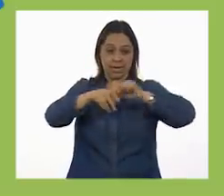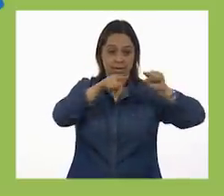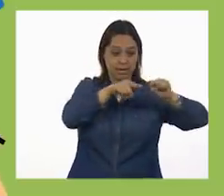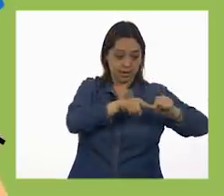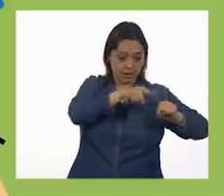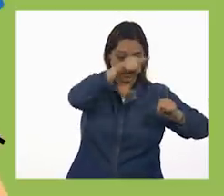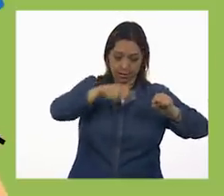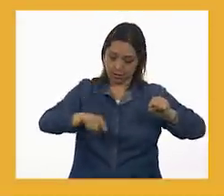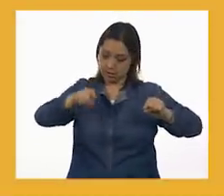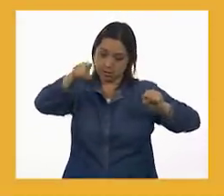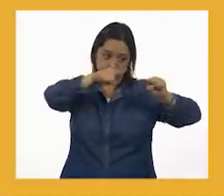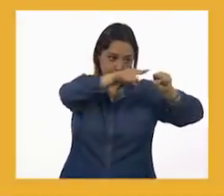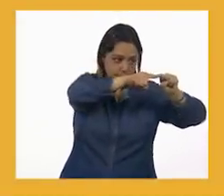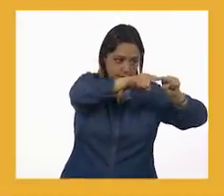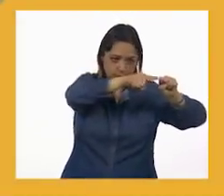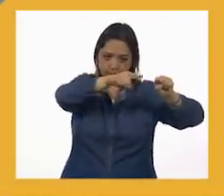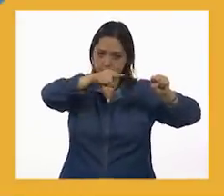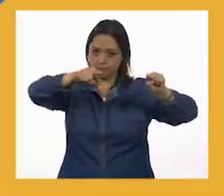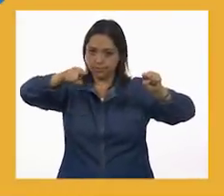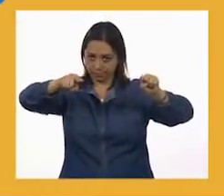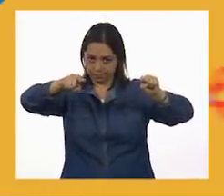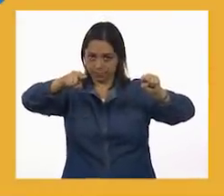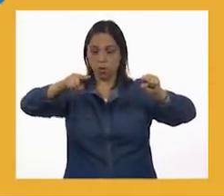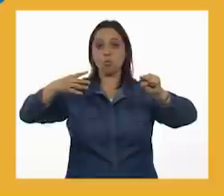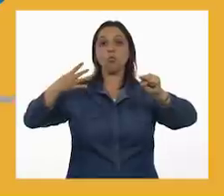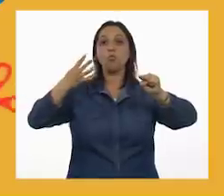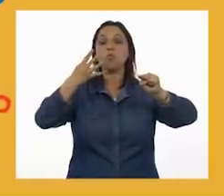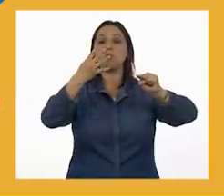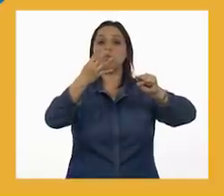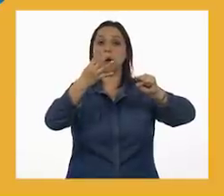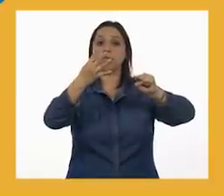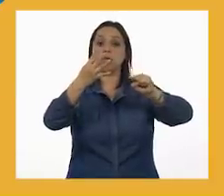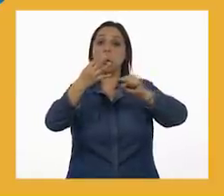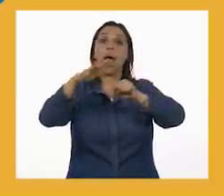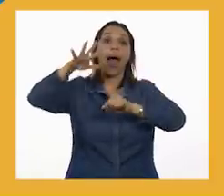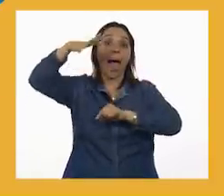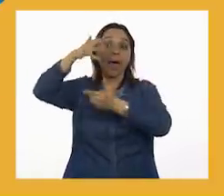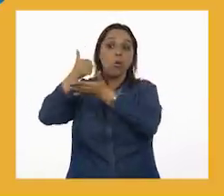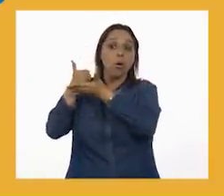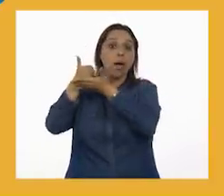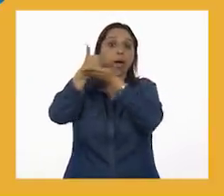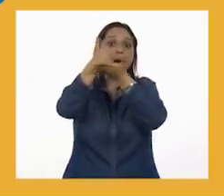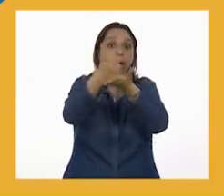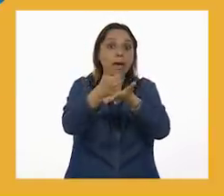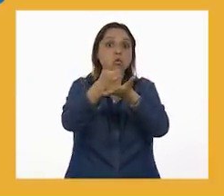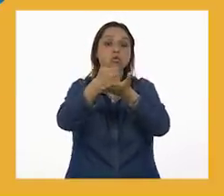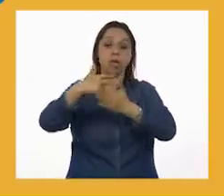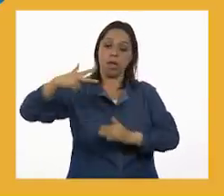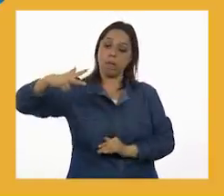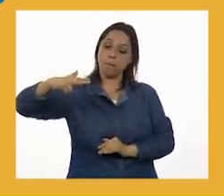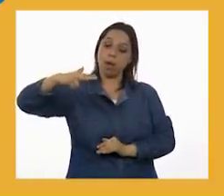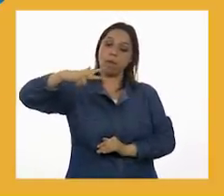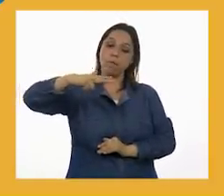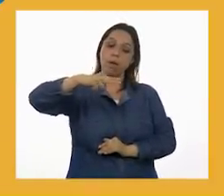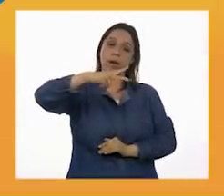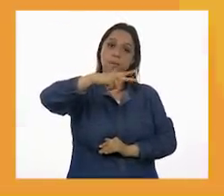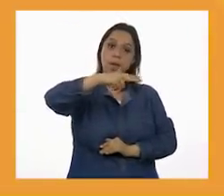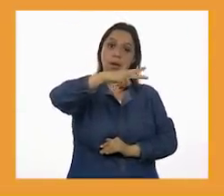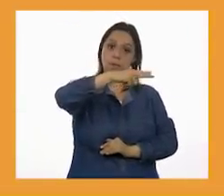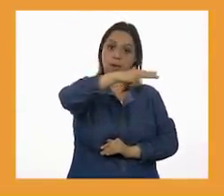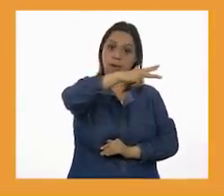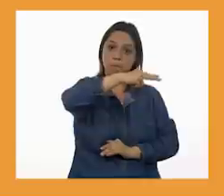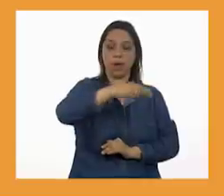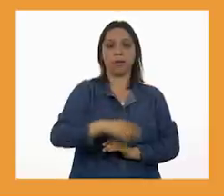horizontal entre los dos puntos. 4. Con ayuda de un adulto, corta sobre la línea horizontal que